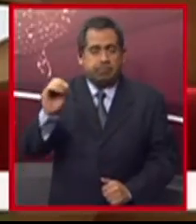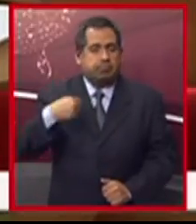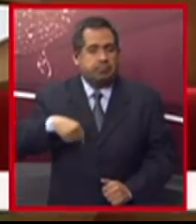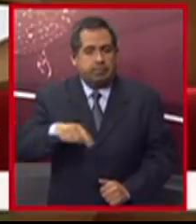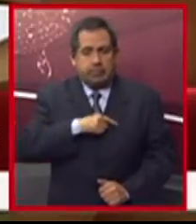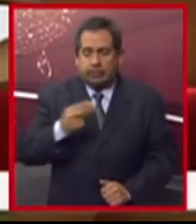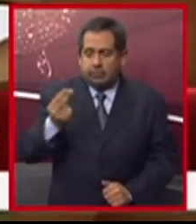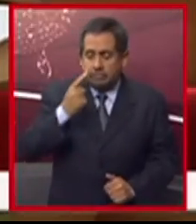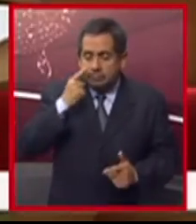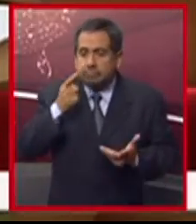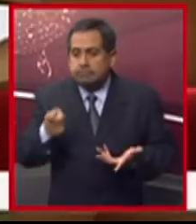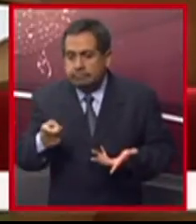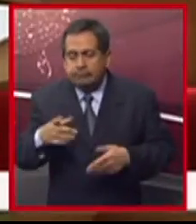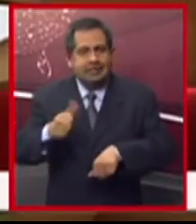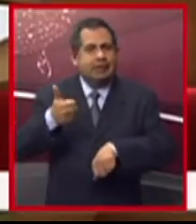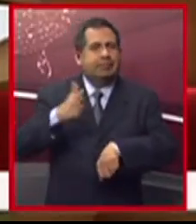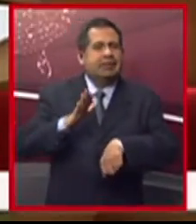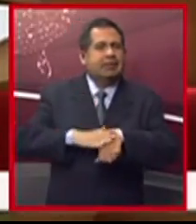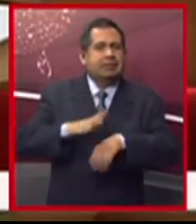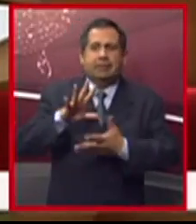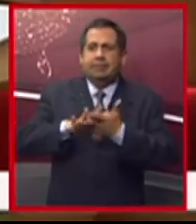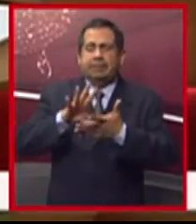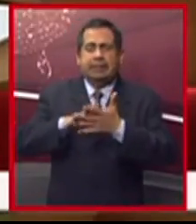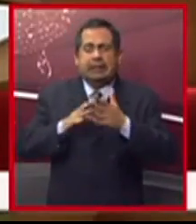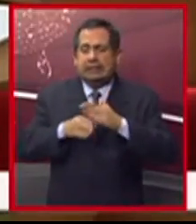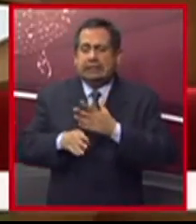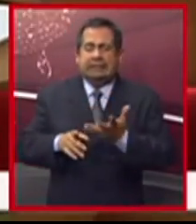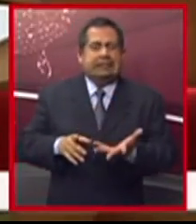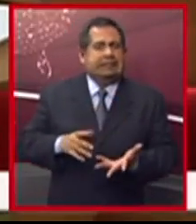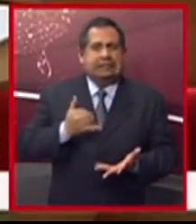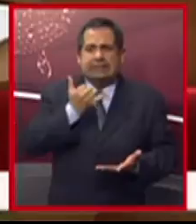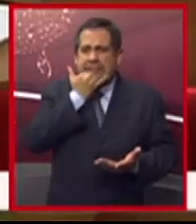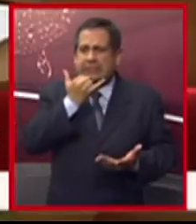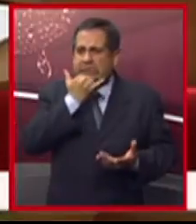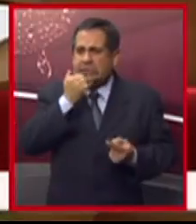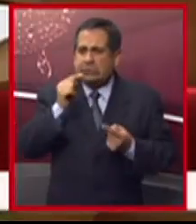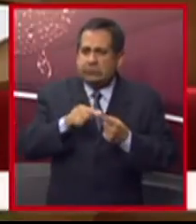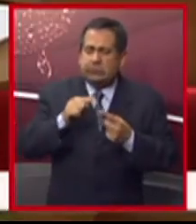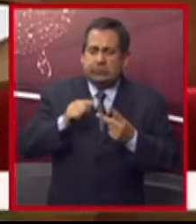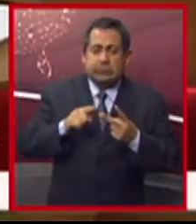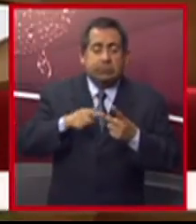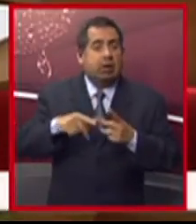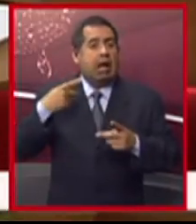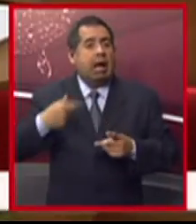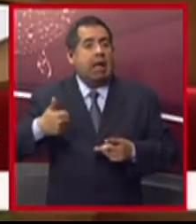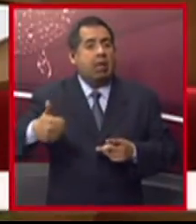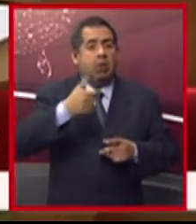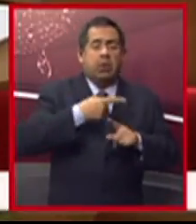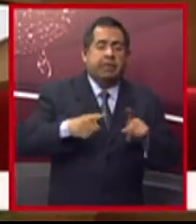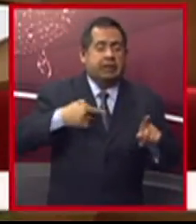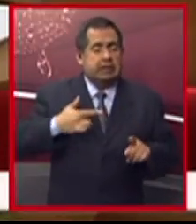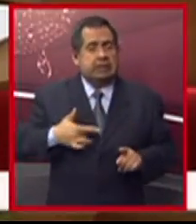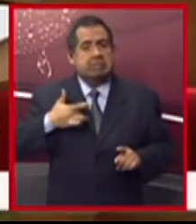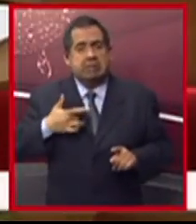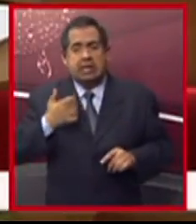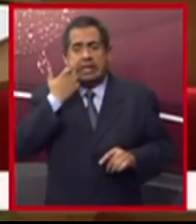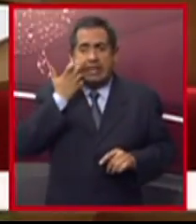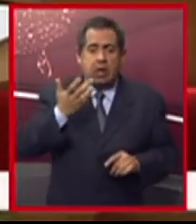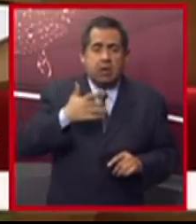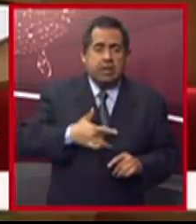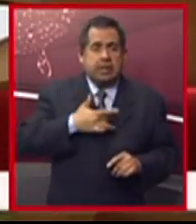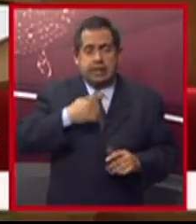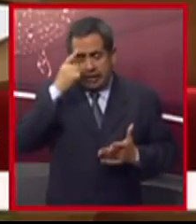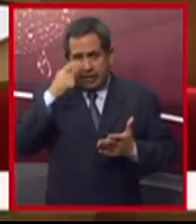con un sistema de administración penitenciaria que deja muchos espacios a la discrecionalidad y a la interpretación, que